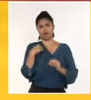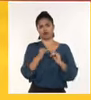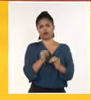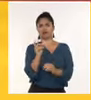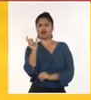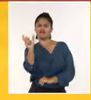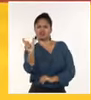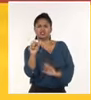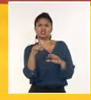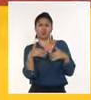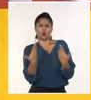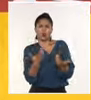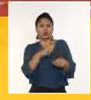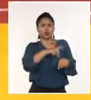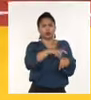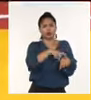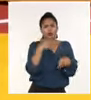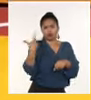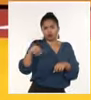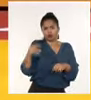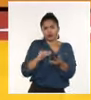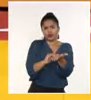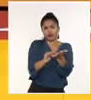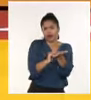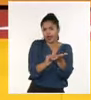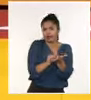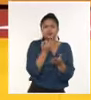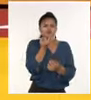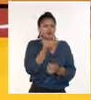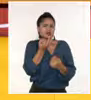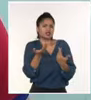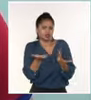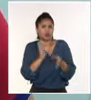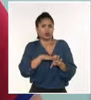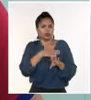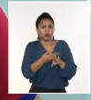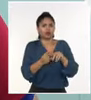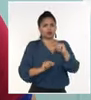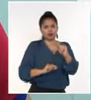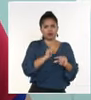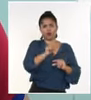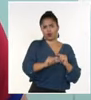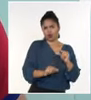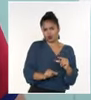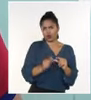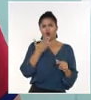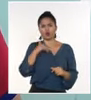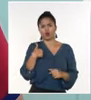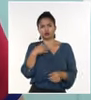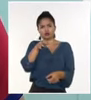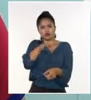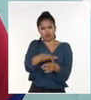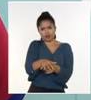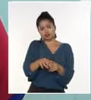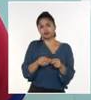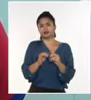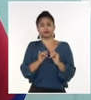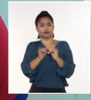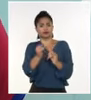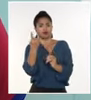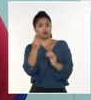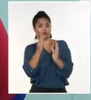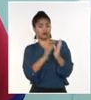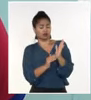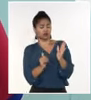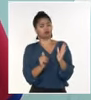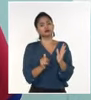tienes que estar sin practicar ejercicio, ya después volver poco a poco a la rehabilitación? Bueno, yo tengo que estar un mes entero ahora